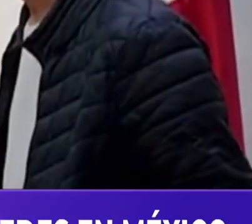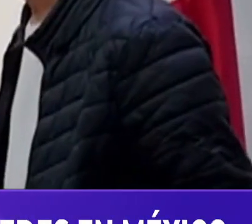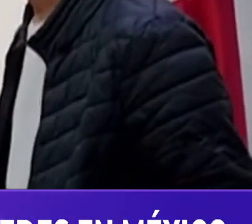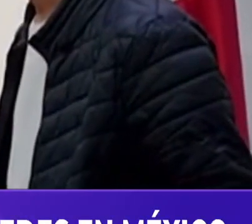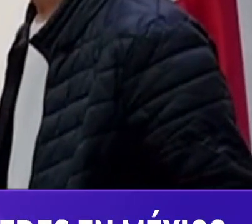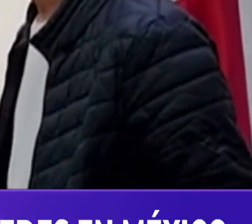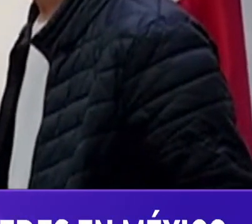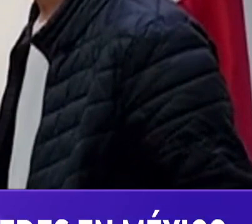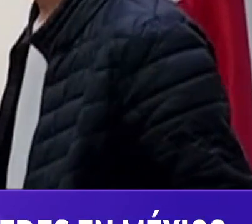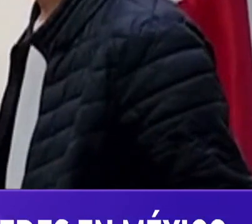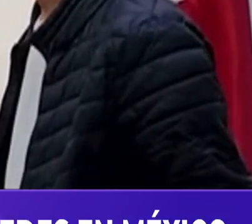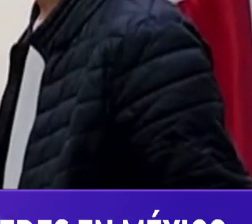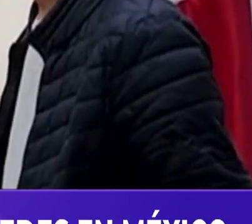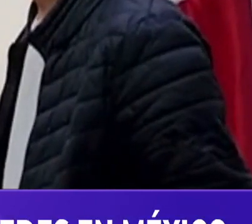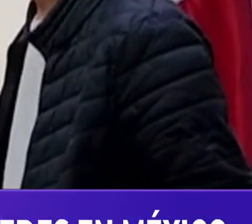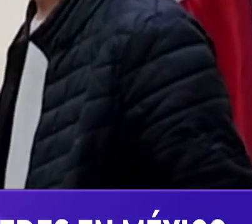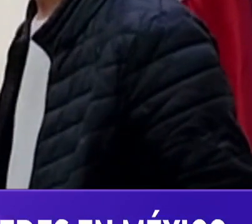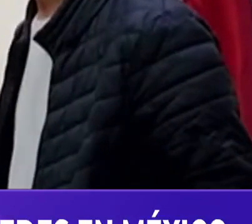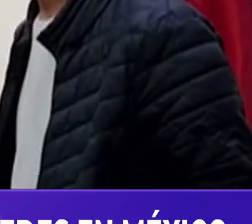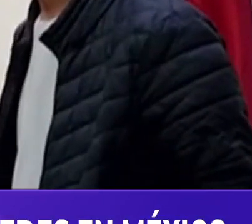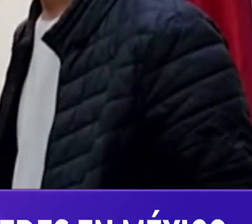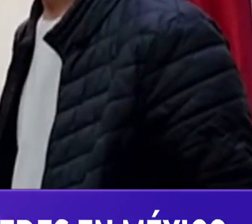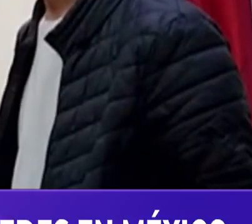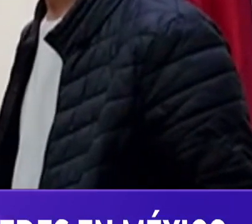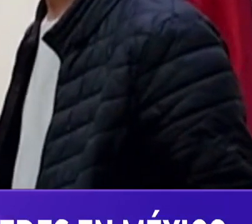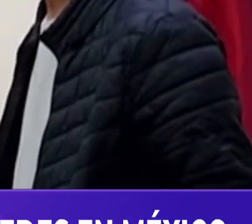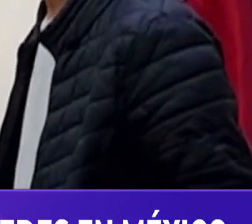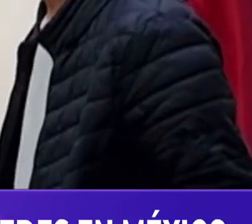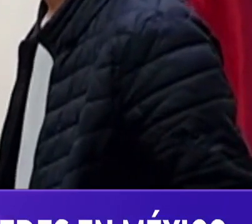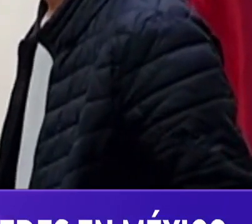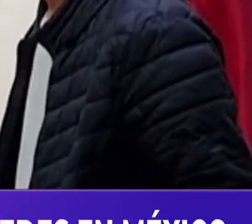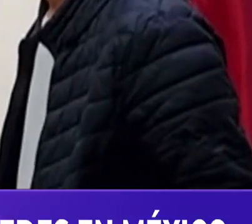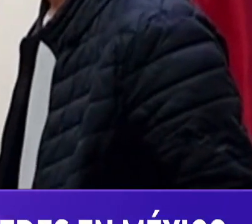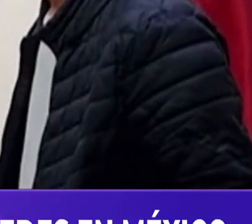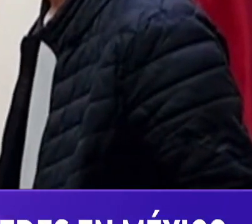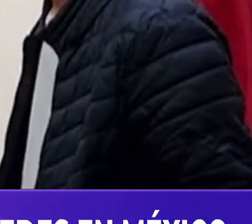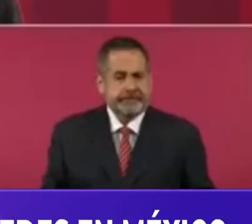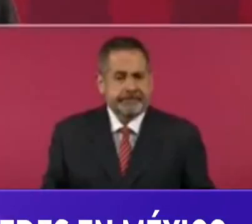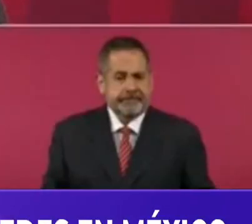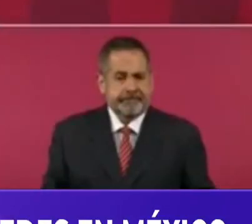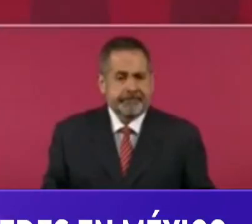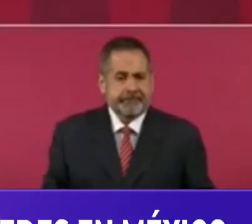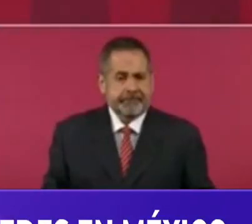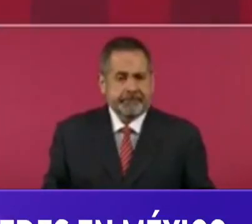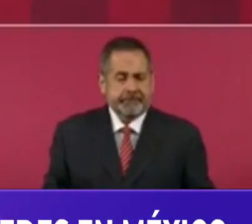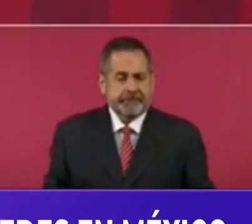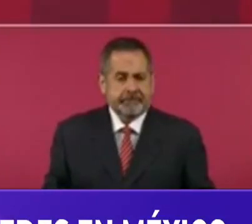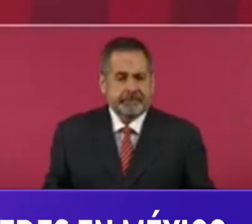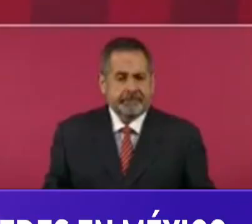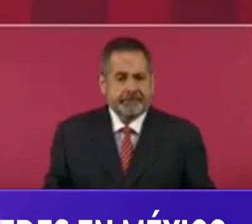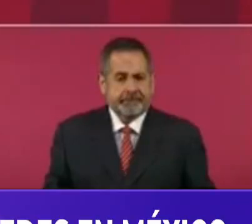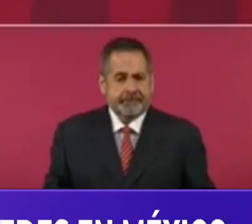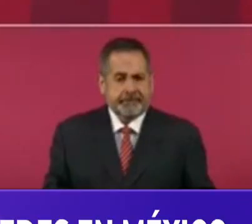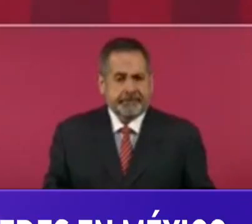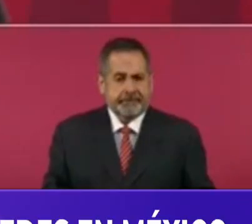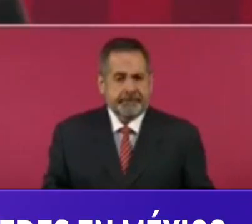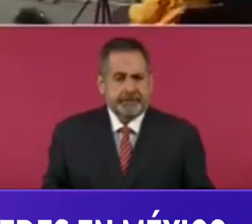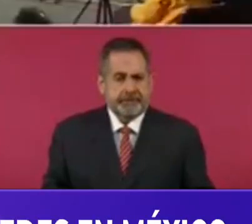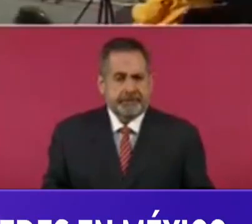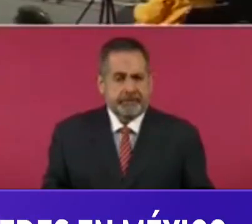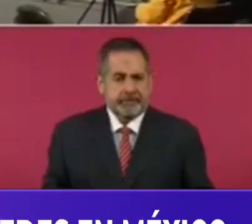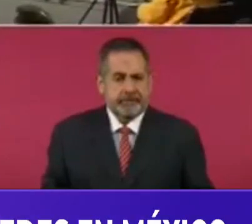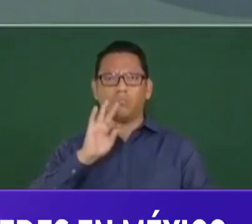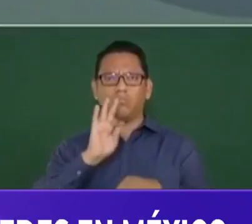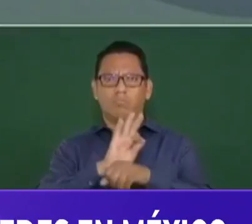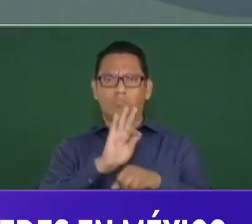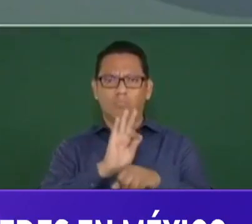embajada mexicana con sus hijos el 8 de diciembre e insistió en que López Obrador no tuvo injerencia en la política del Perú. Por su parte,